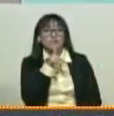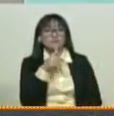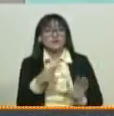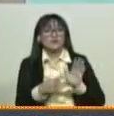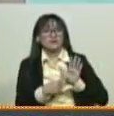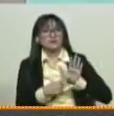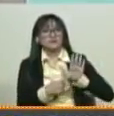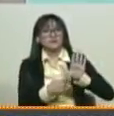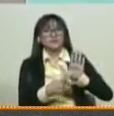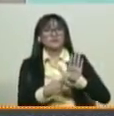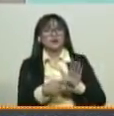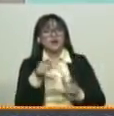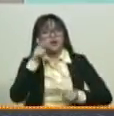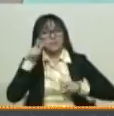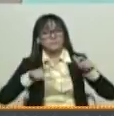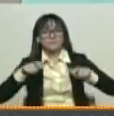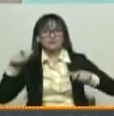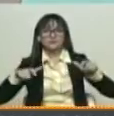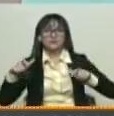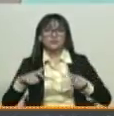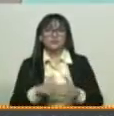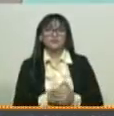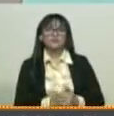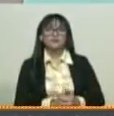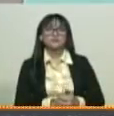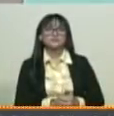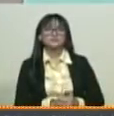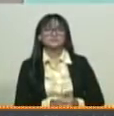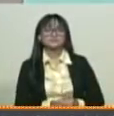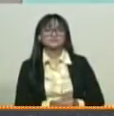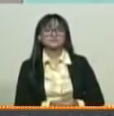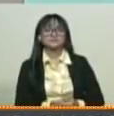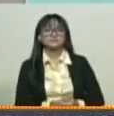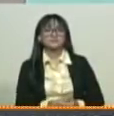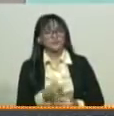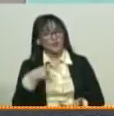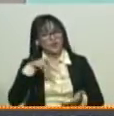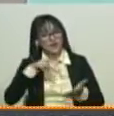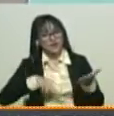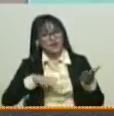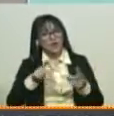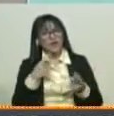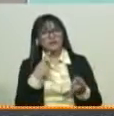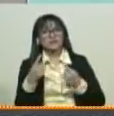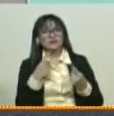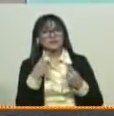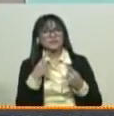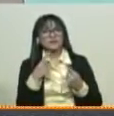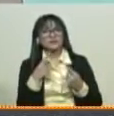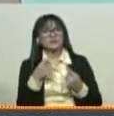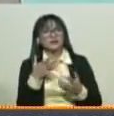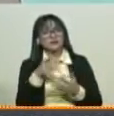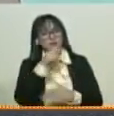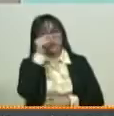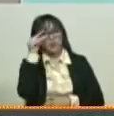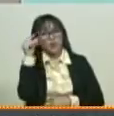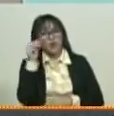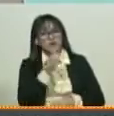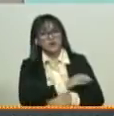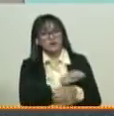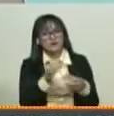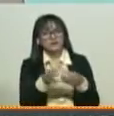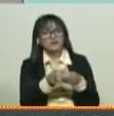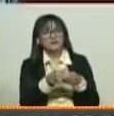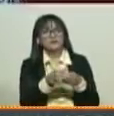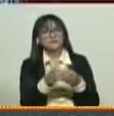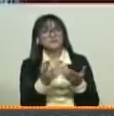demostrado estas personas. Que además, no sé si usted leyó una entrevista que le dieron a este señor Borges el día de, creo que se salió publicada el día de